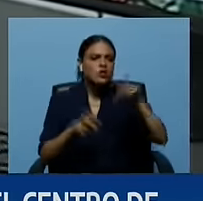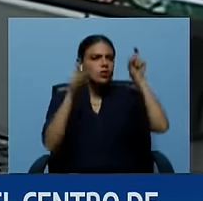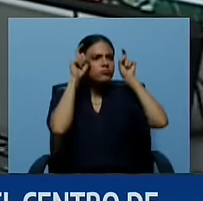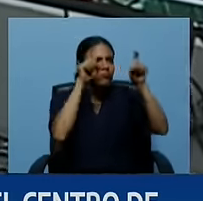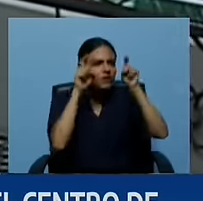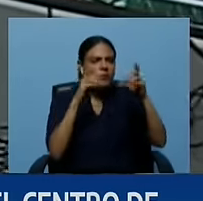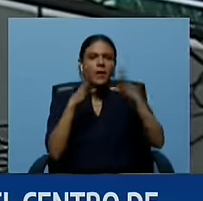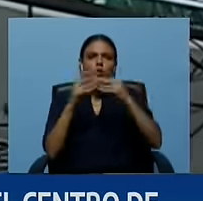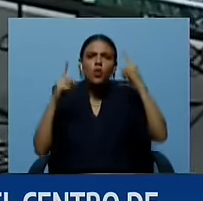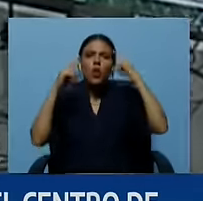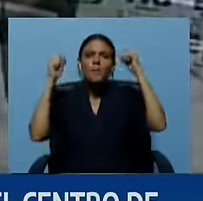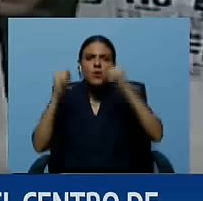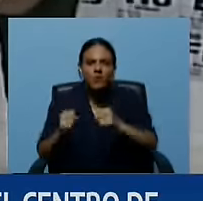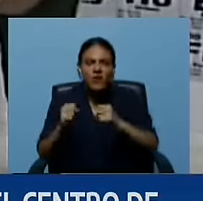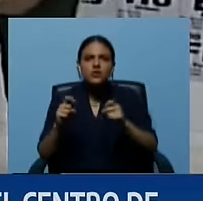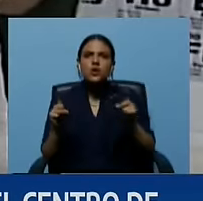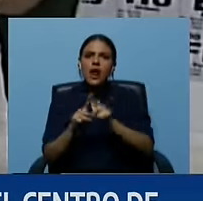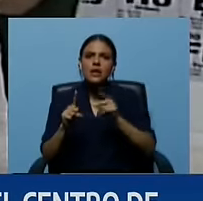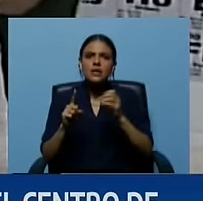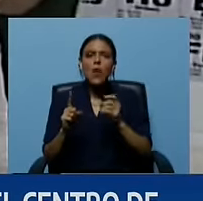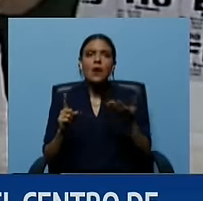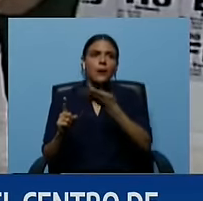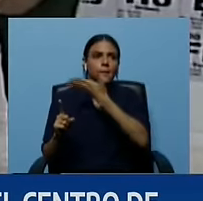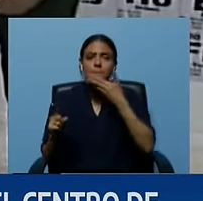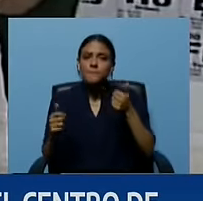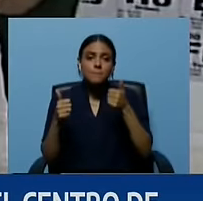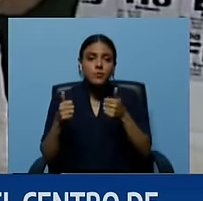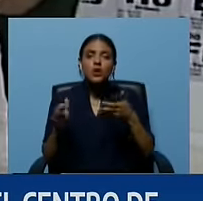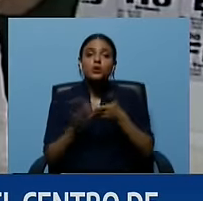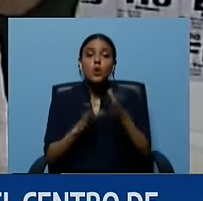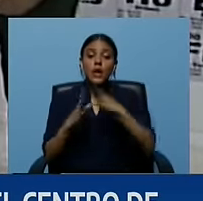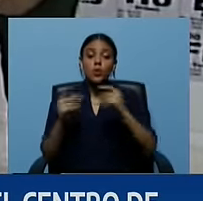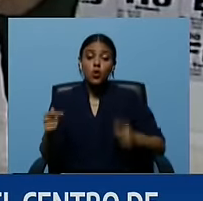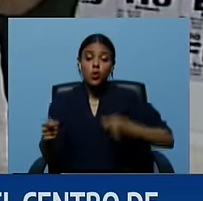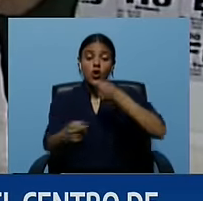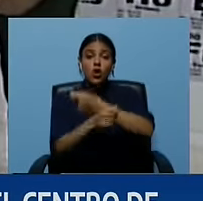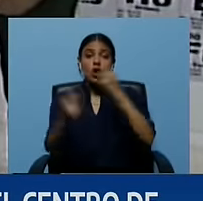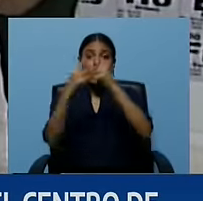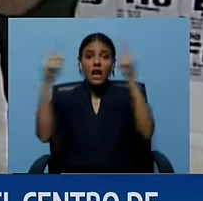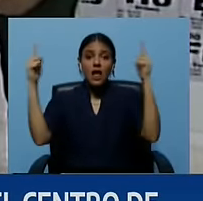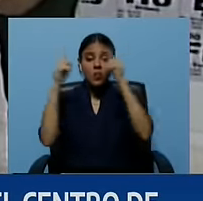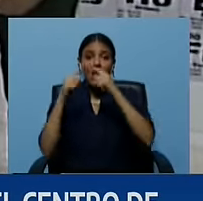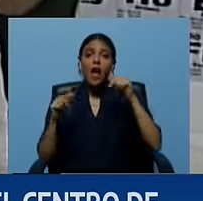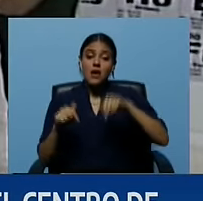de profesionales de excelencia como son los que egresan de nuestra universidad.